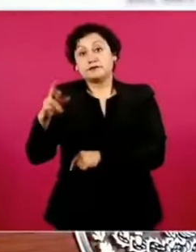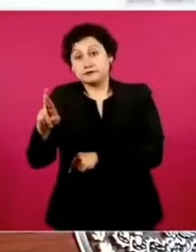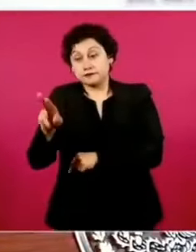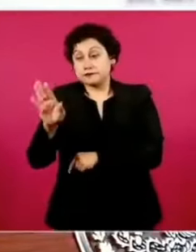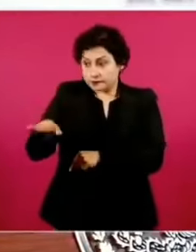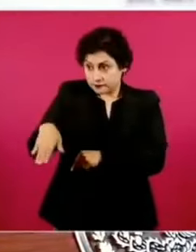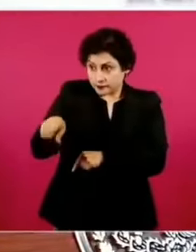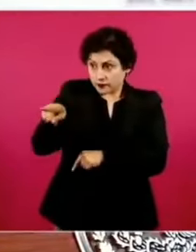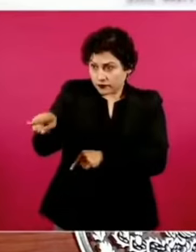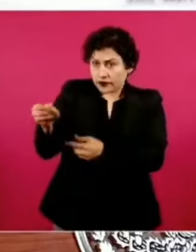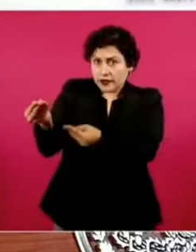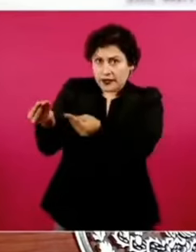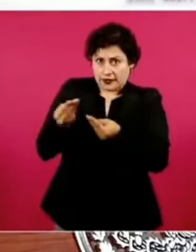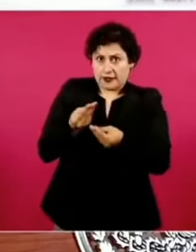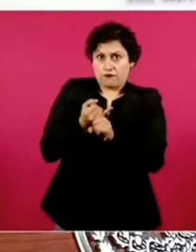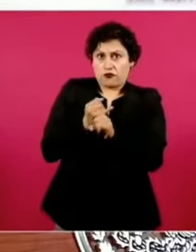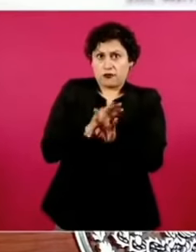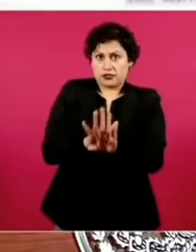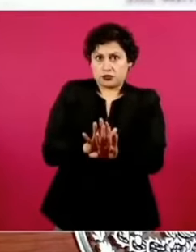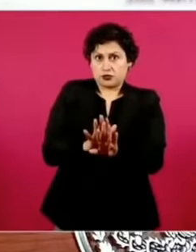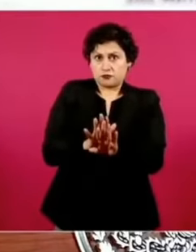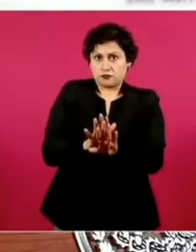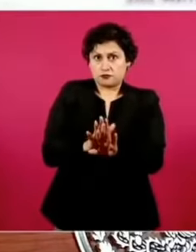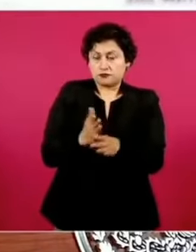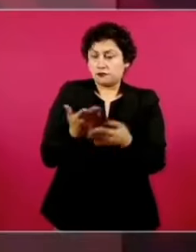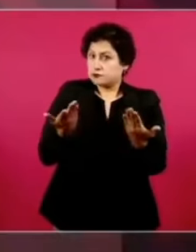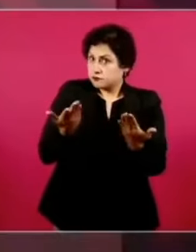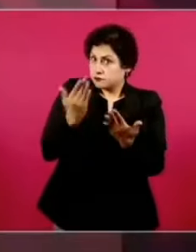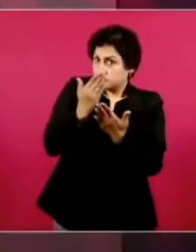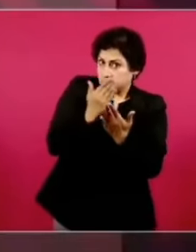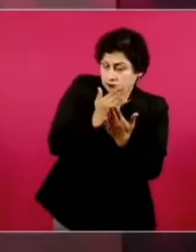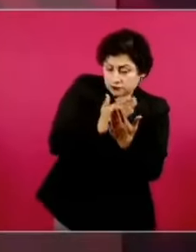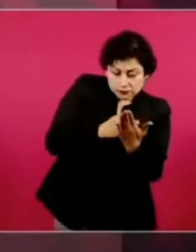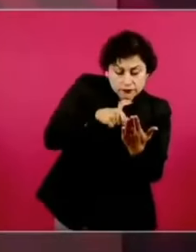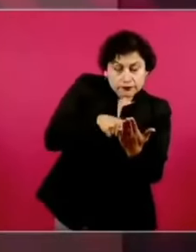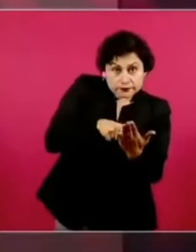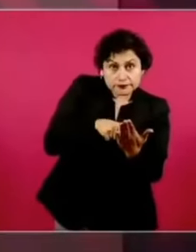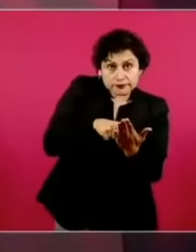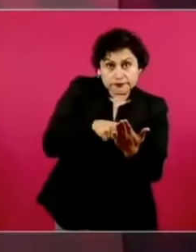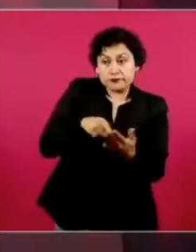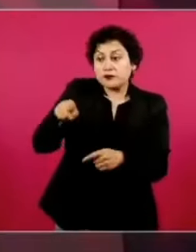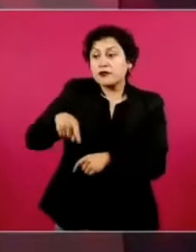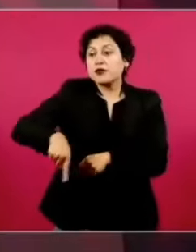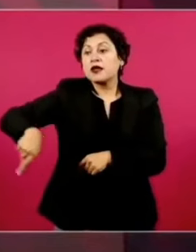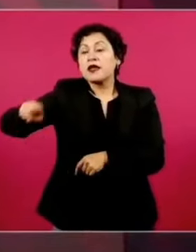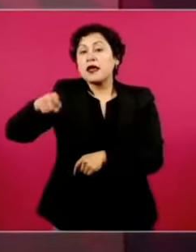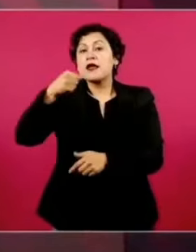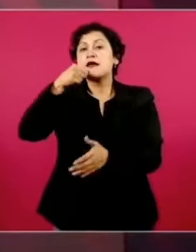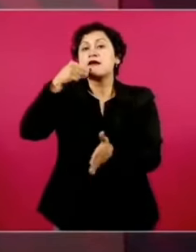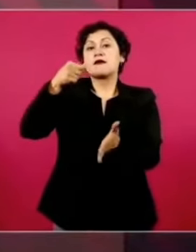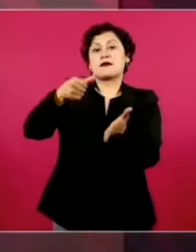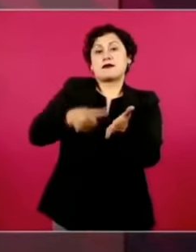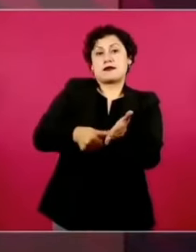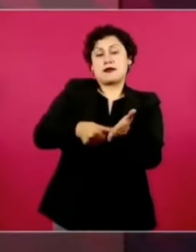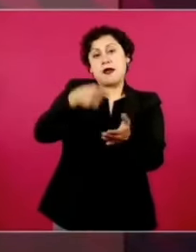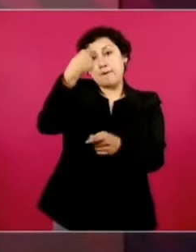que nos informe de cuántas órdenes de aprehensión